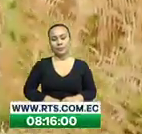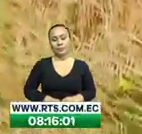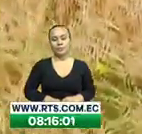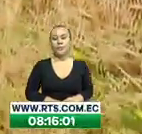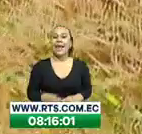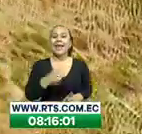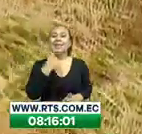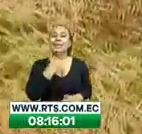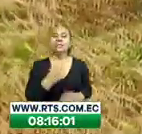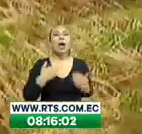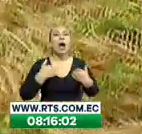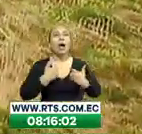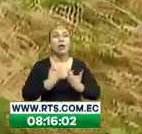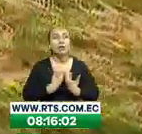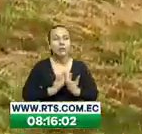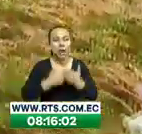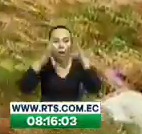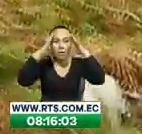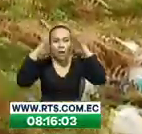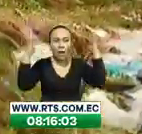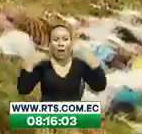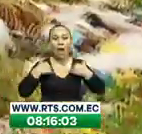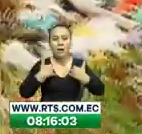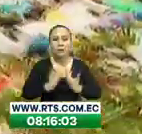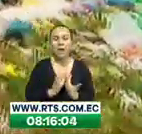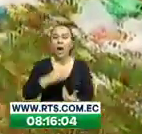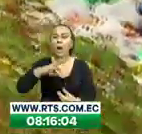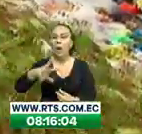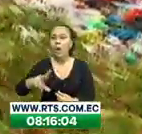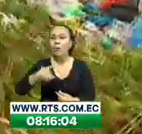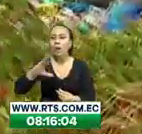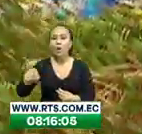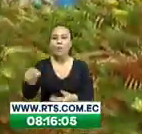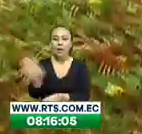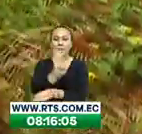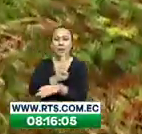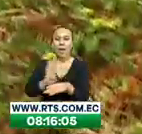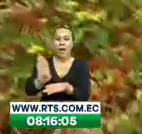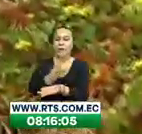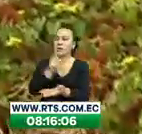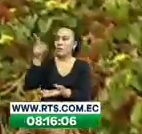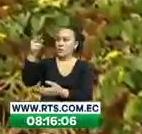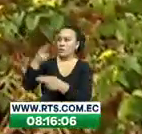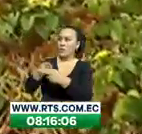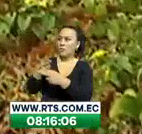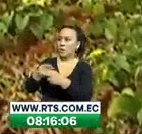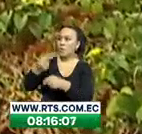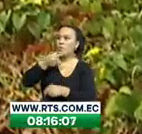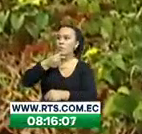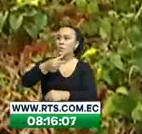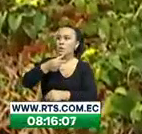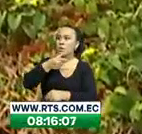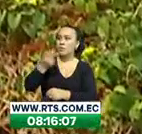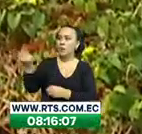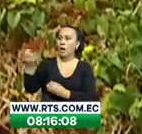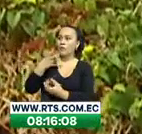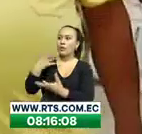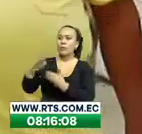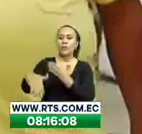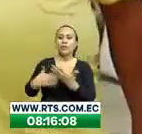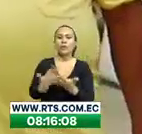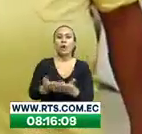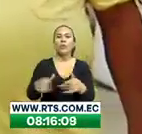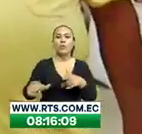Dicen estar cansados de los constantes robos que se da en este sector de la ciudad de Guayaquil. Todo ocurre en la